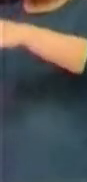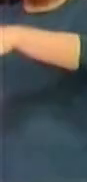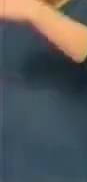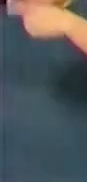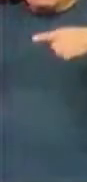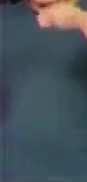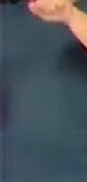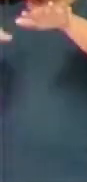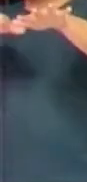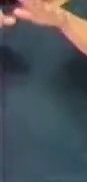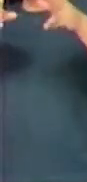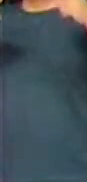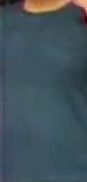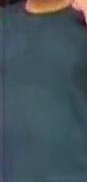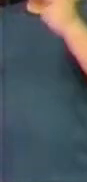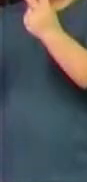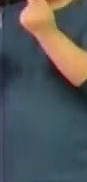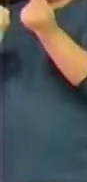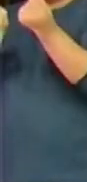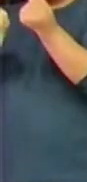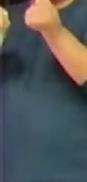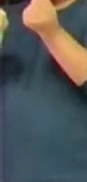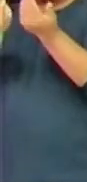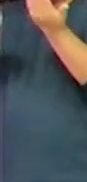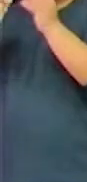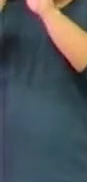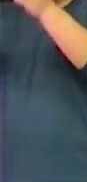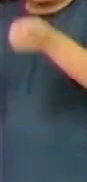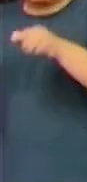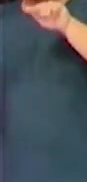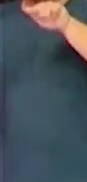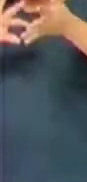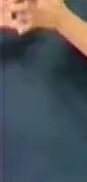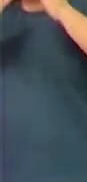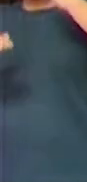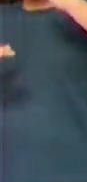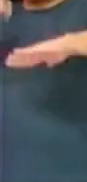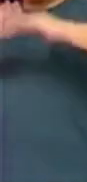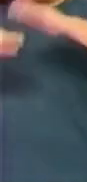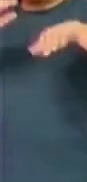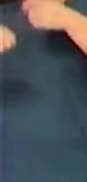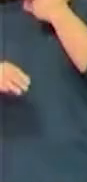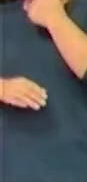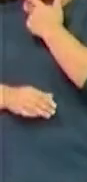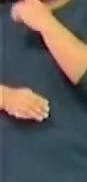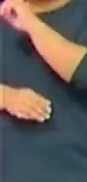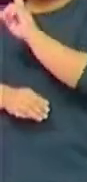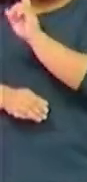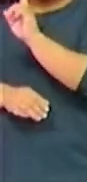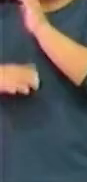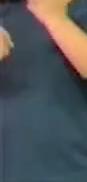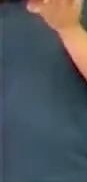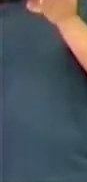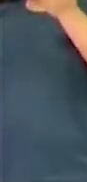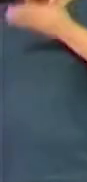valiosísimos, ¿sí? Y cuya construcción no es tan sencilla. Entonces, la verdad agradezco